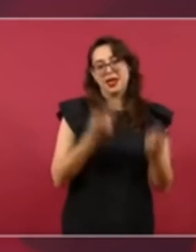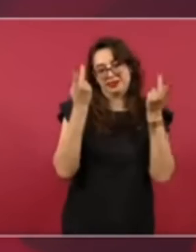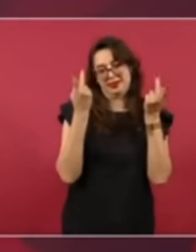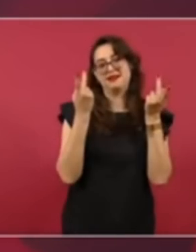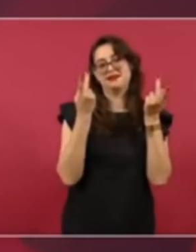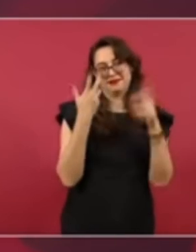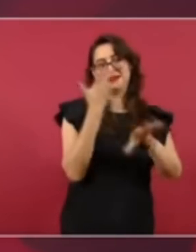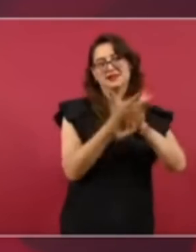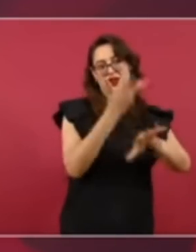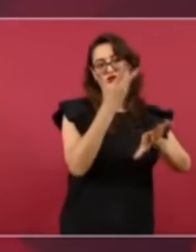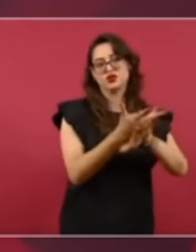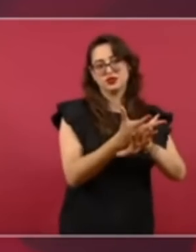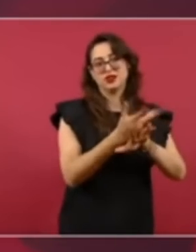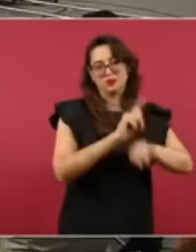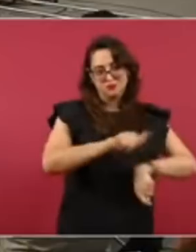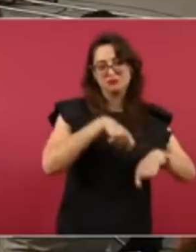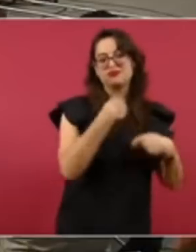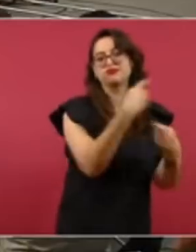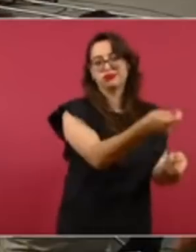O sea, se convirtió en banco extranjero.